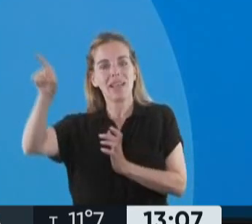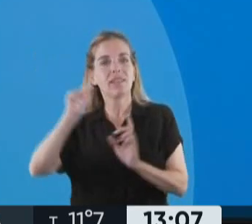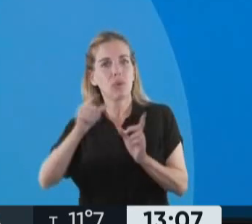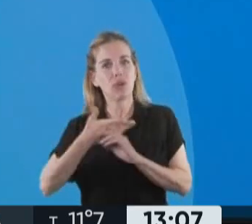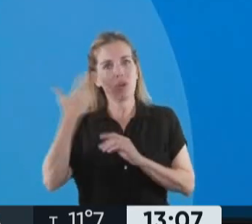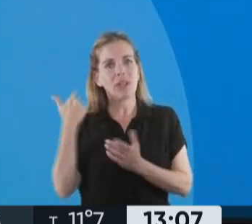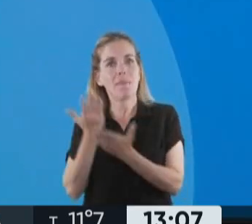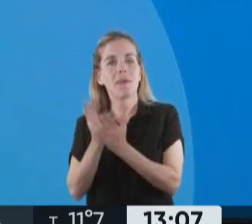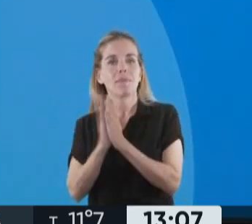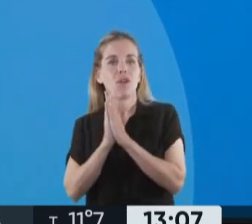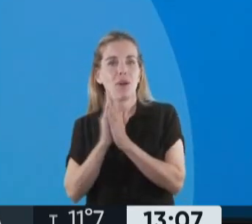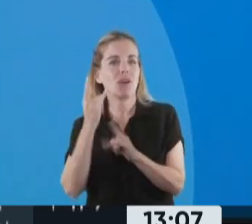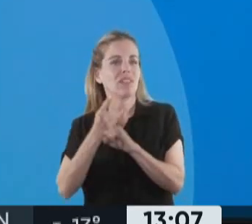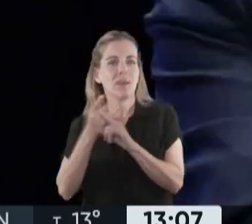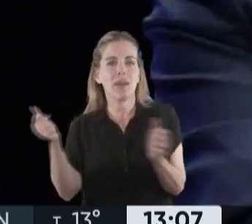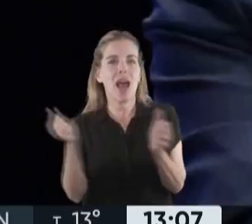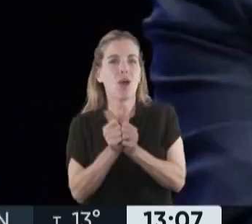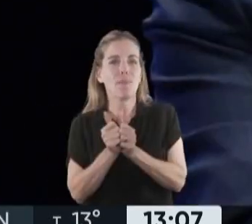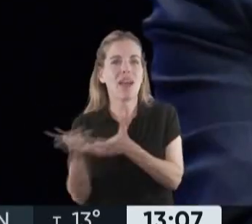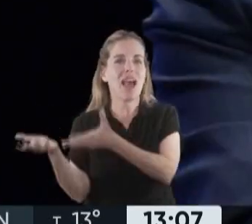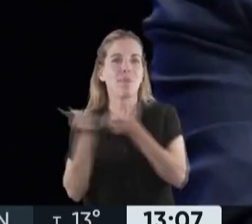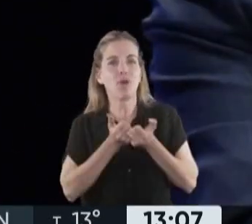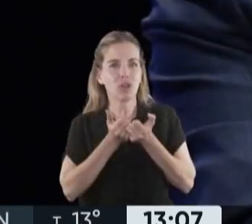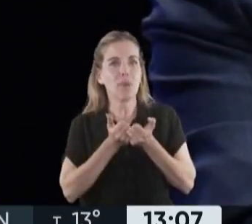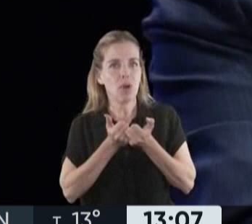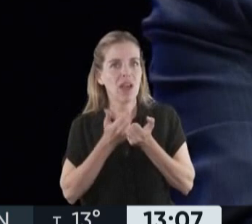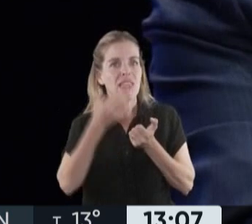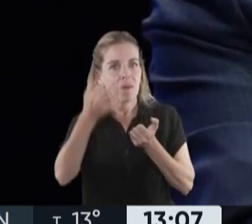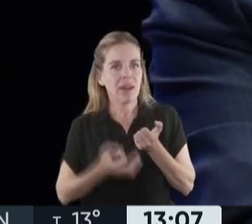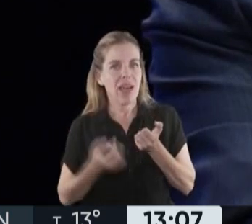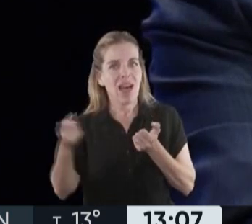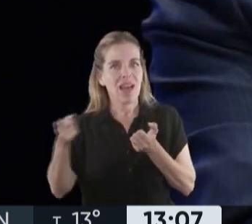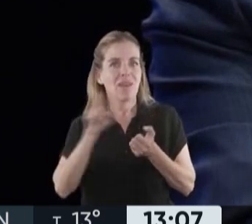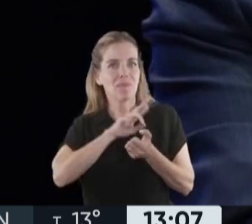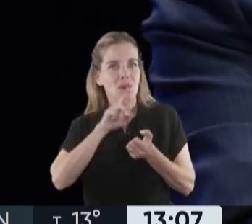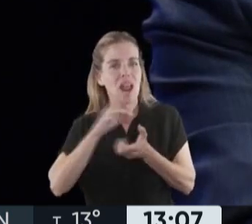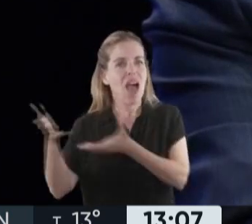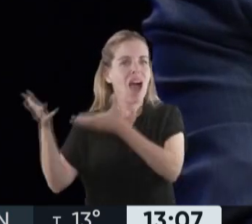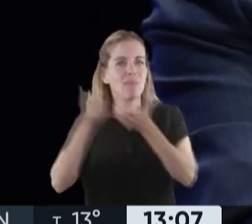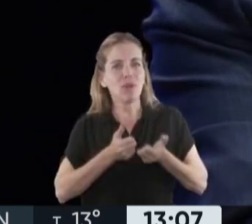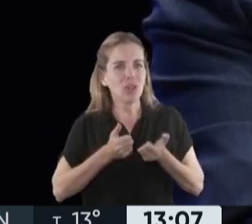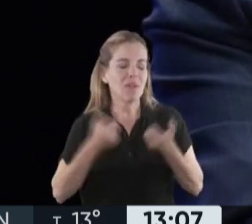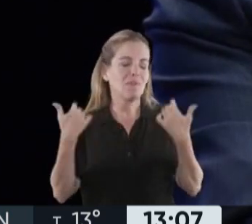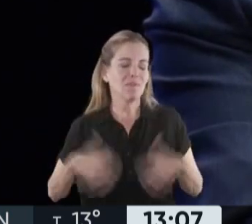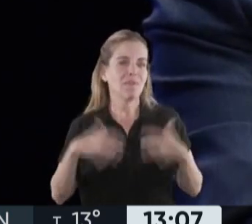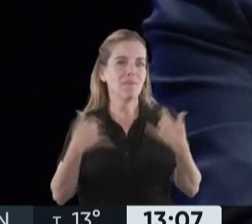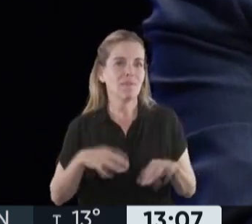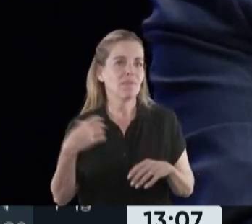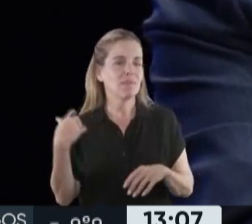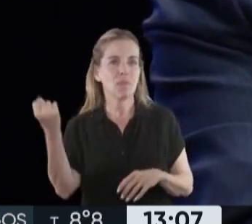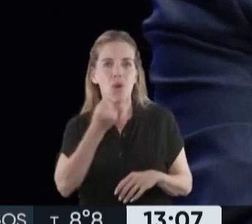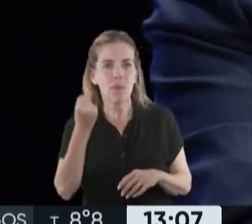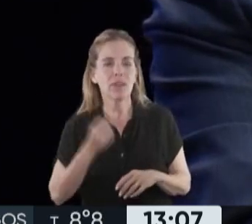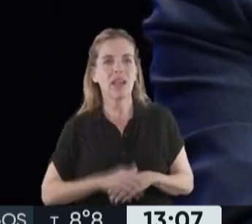nuestro, porque la ayuda que nos ha dado es incalculable, incalculable.